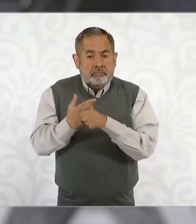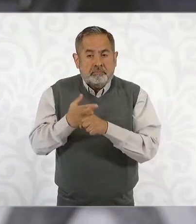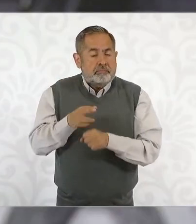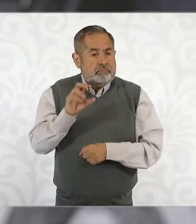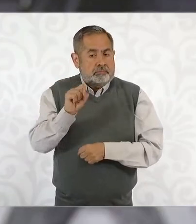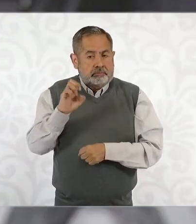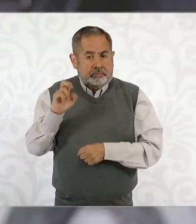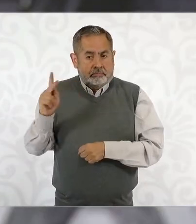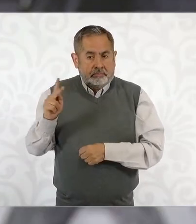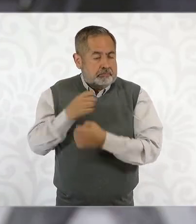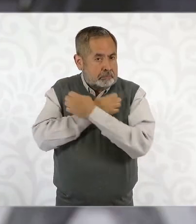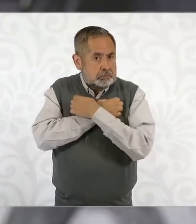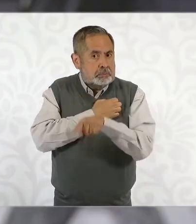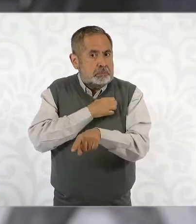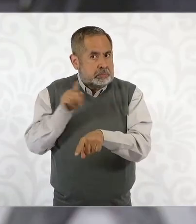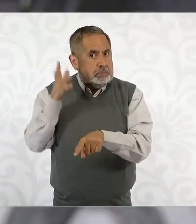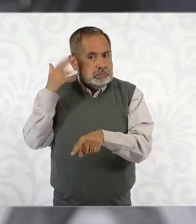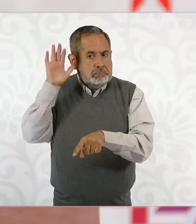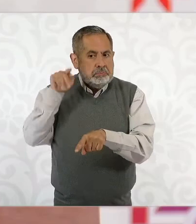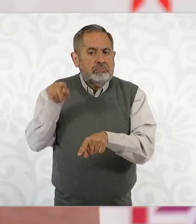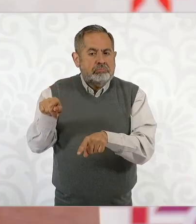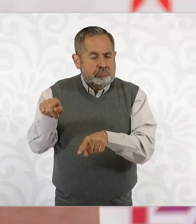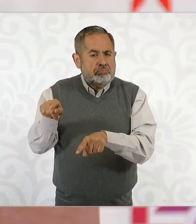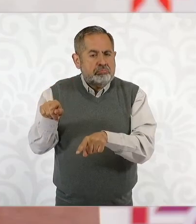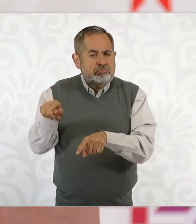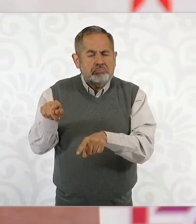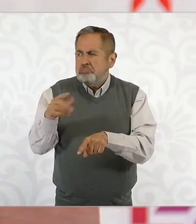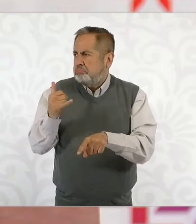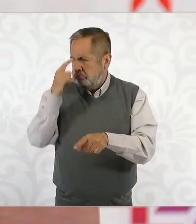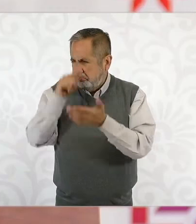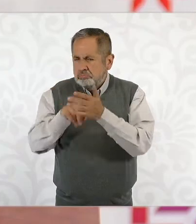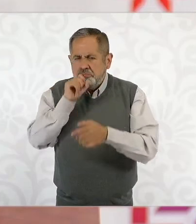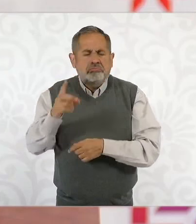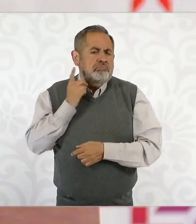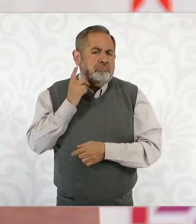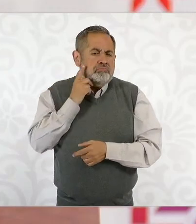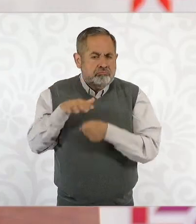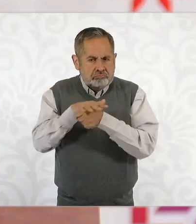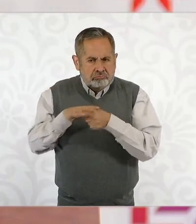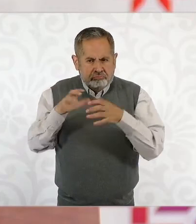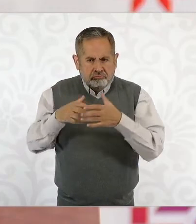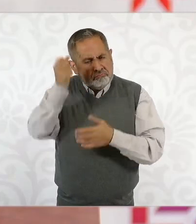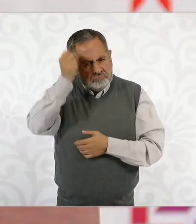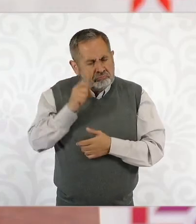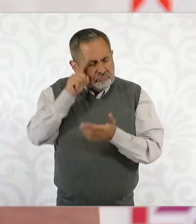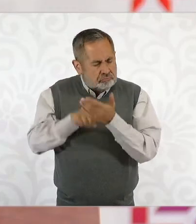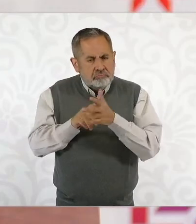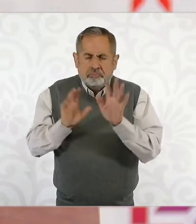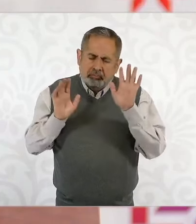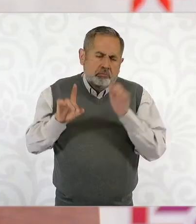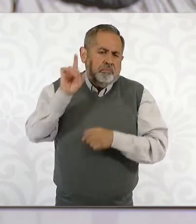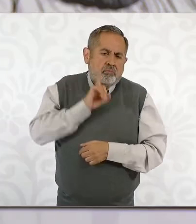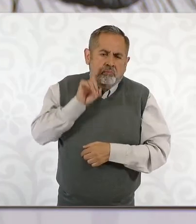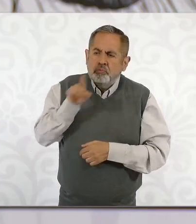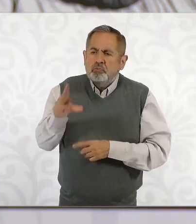creo, y diputada. local, creo que de Sinaloa, y una mujer que